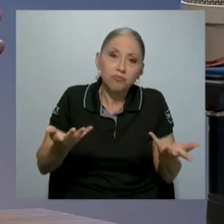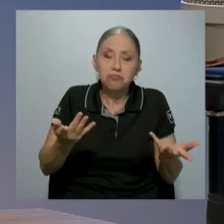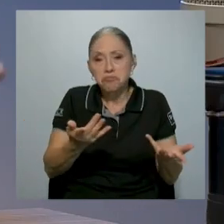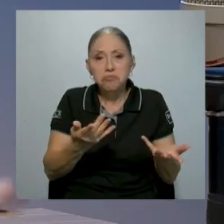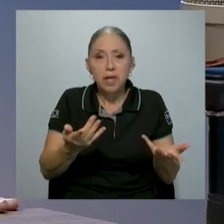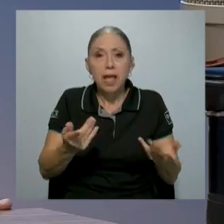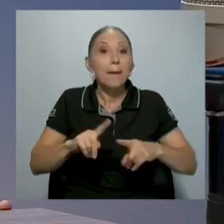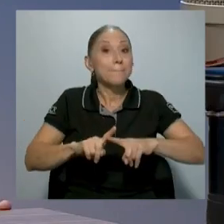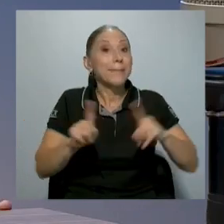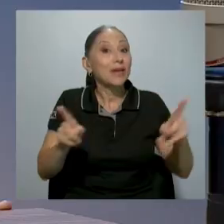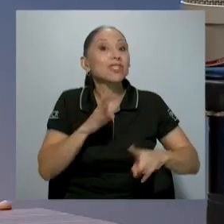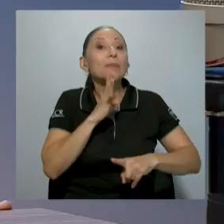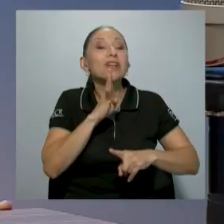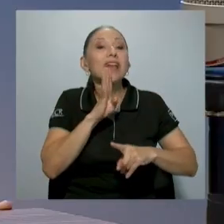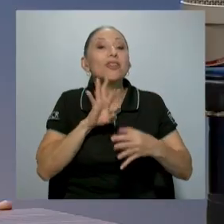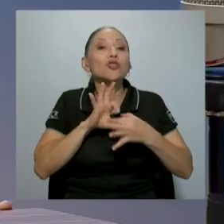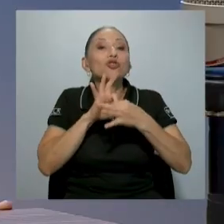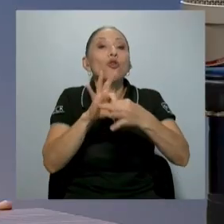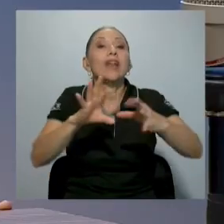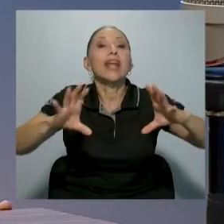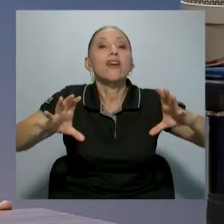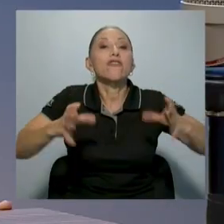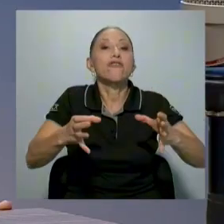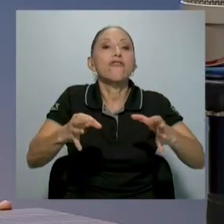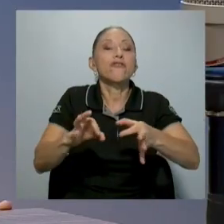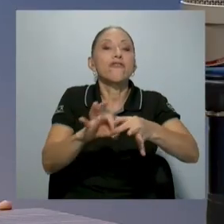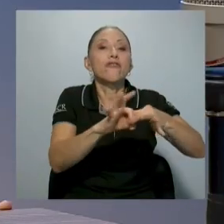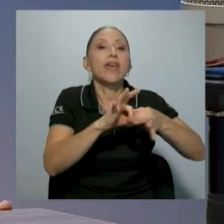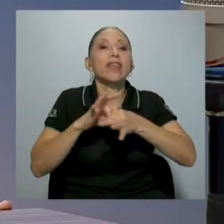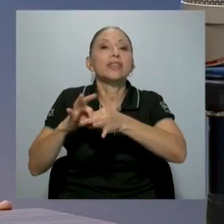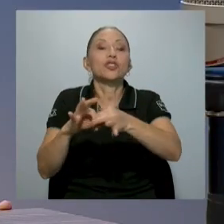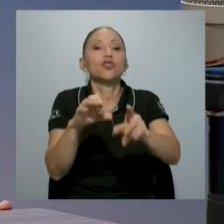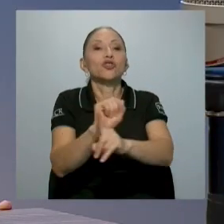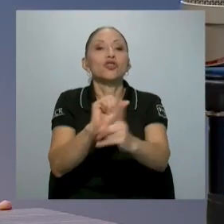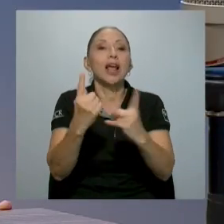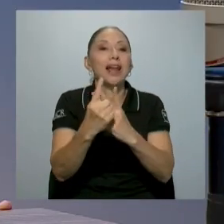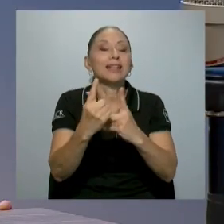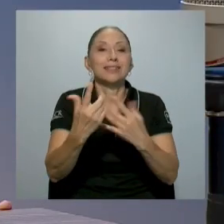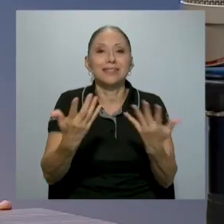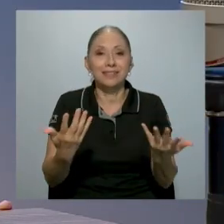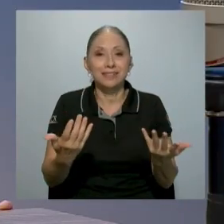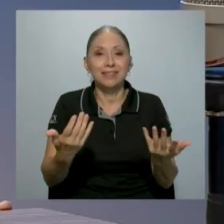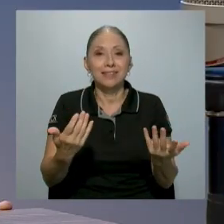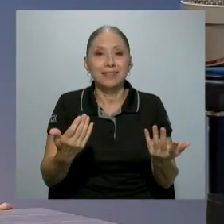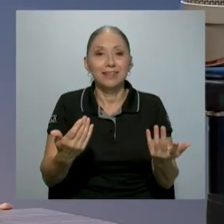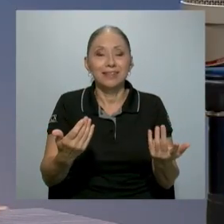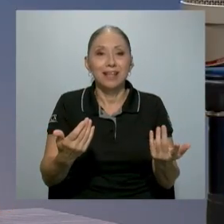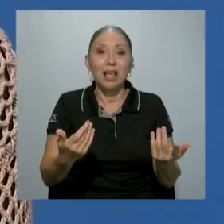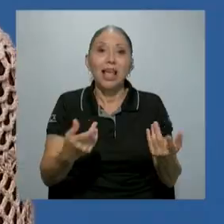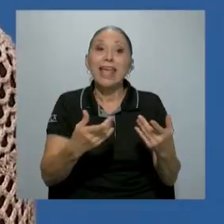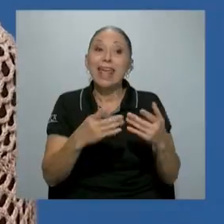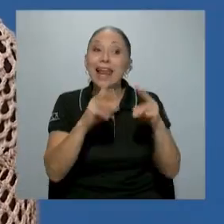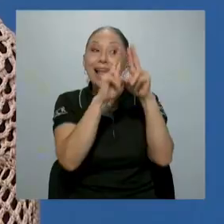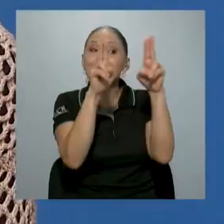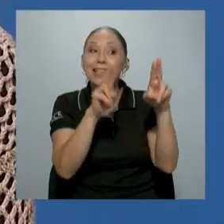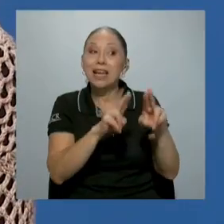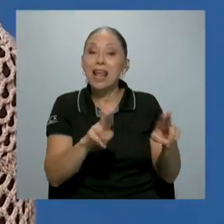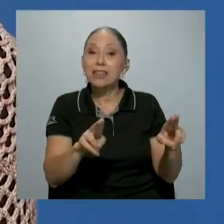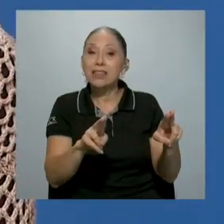sociales que no se pueden impedir, pero yo creo que eso sí es nefasto. Bueno, eso